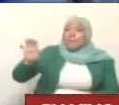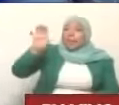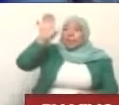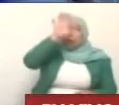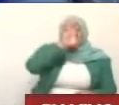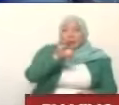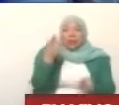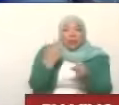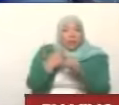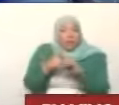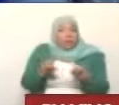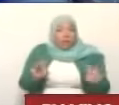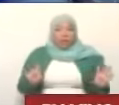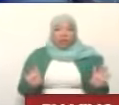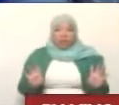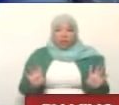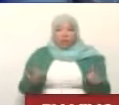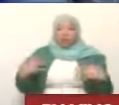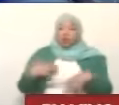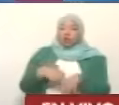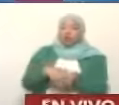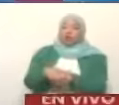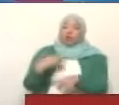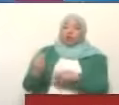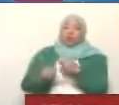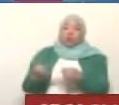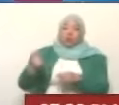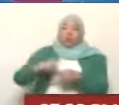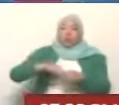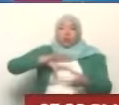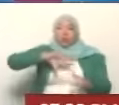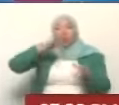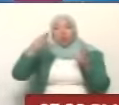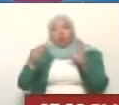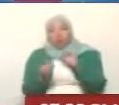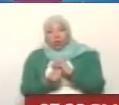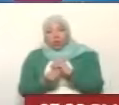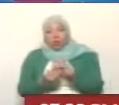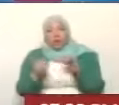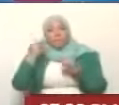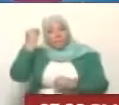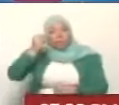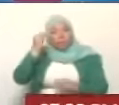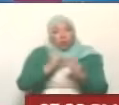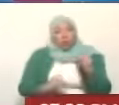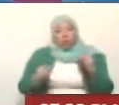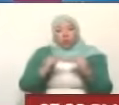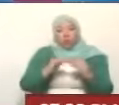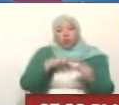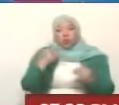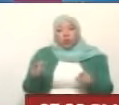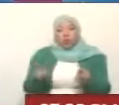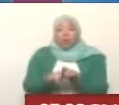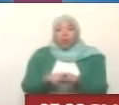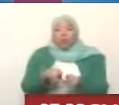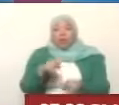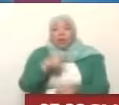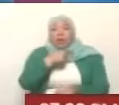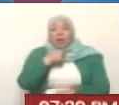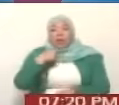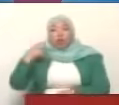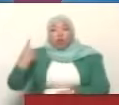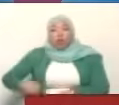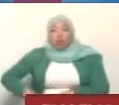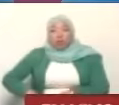eso? Él dijo, lo que va a sustituir el mundo unipolar que quedó después de la caída de la Unión Soviética, nos explicó el